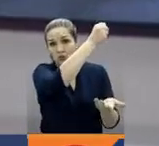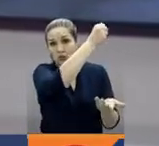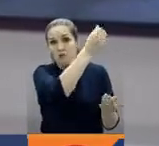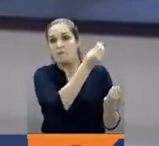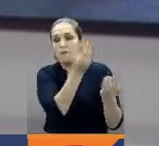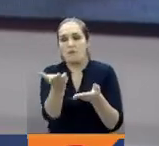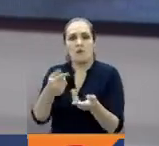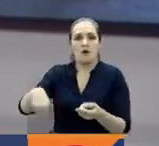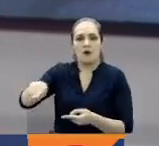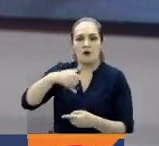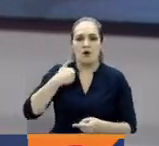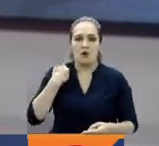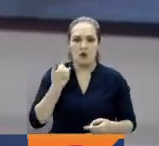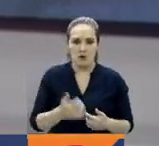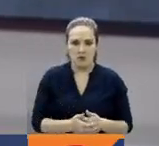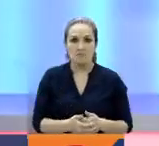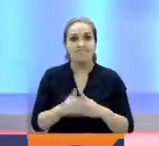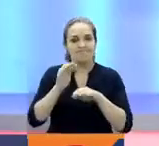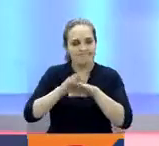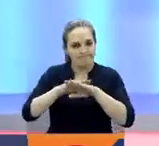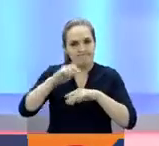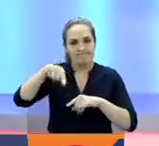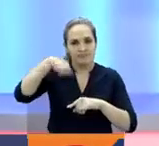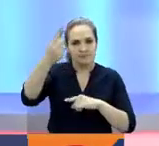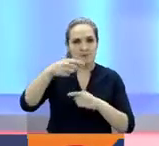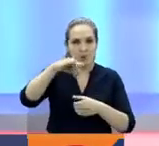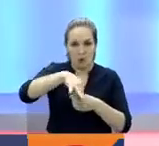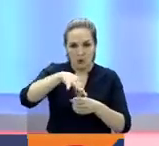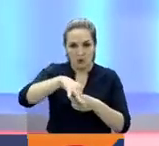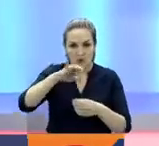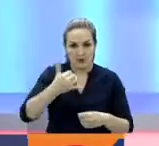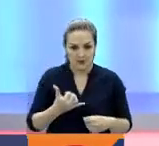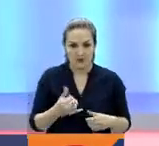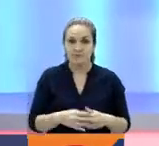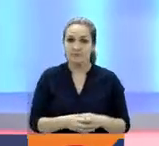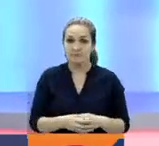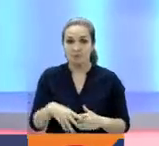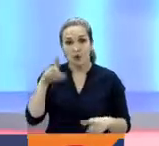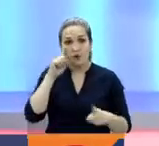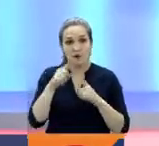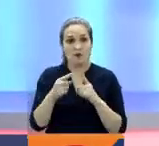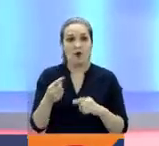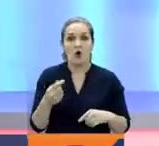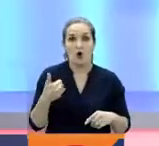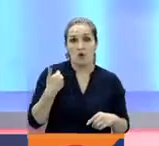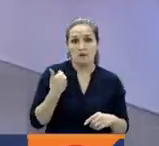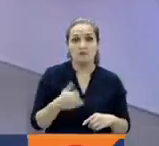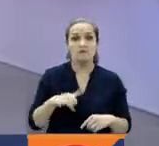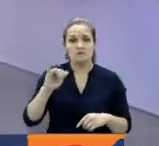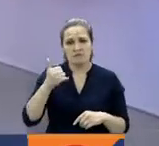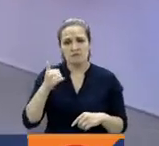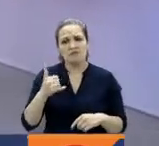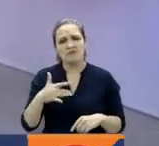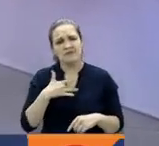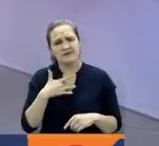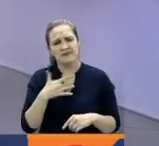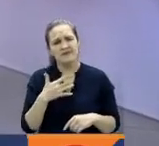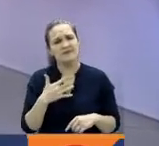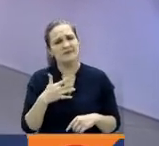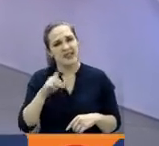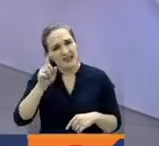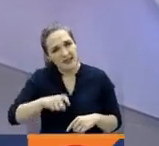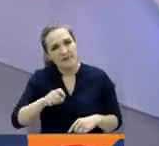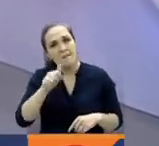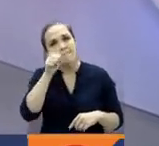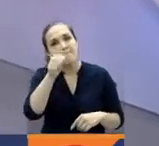las juventudes. O sea, la invitación es a votar en las próximas elecciones también para consejos juveniles, es votar. Sí, y creo que también es